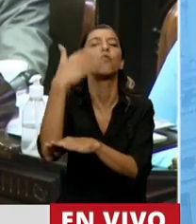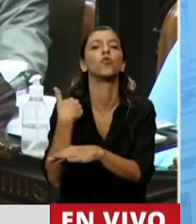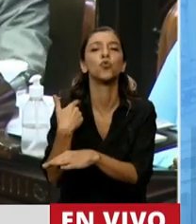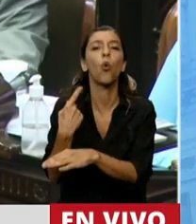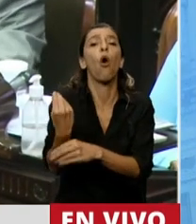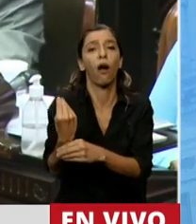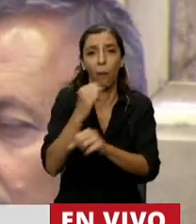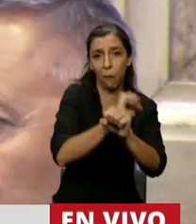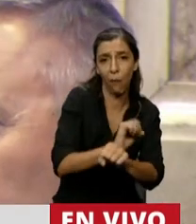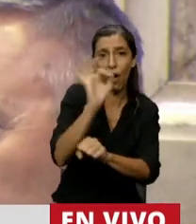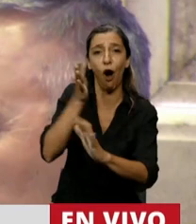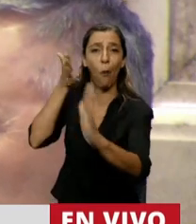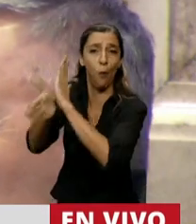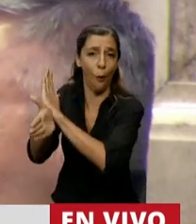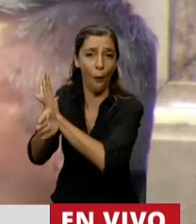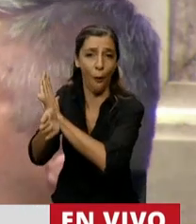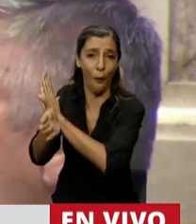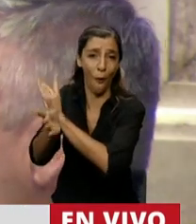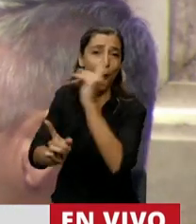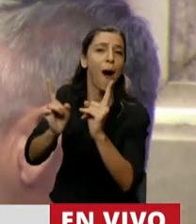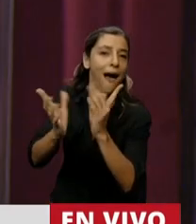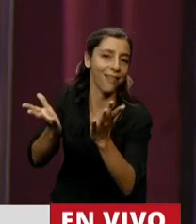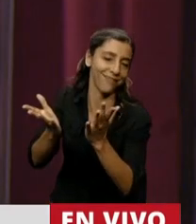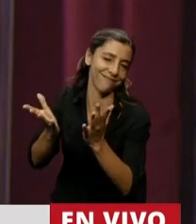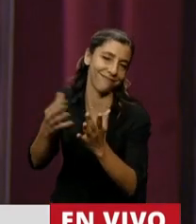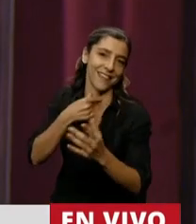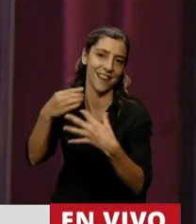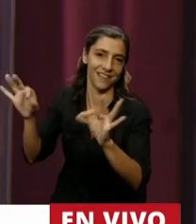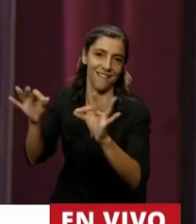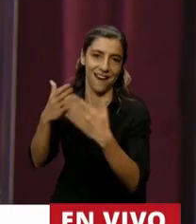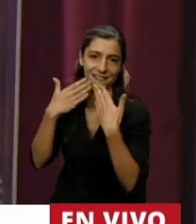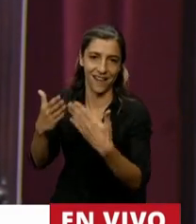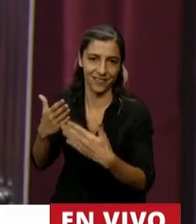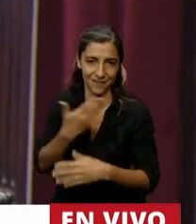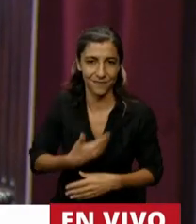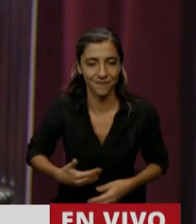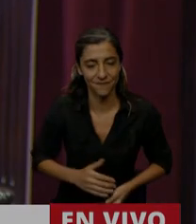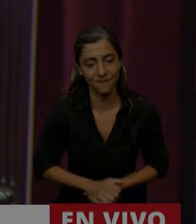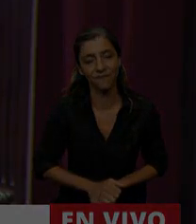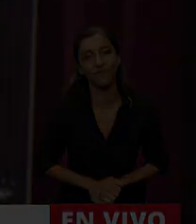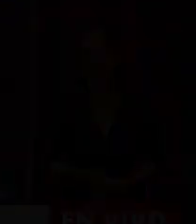señor presidente. Gracias, señor diputado Álvaro de la Madrid.